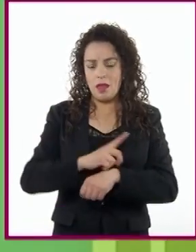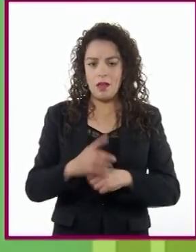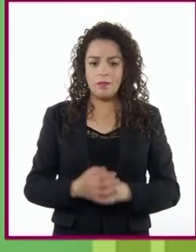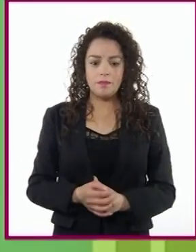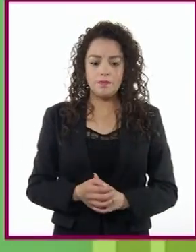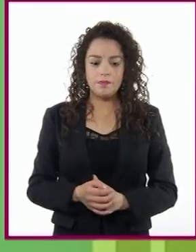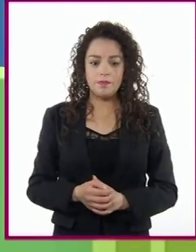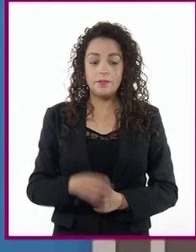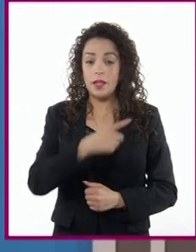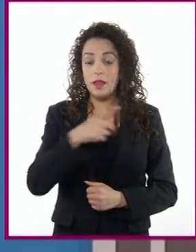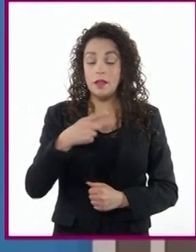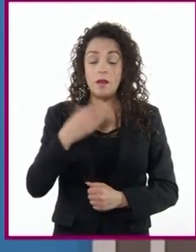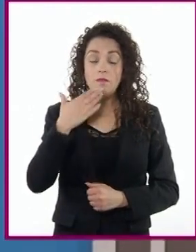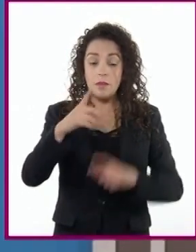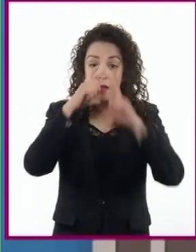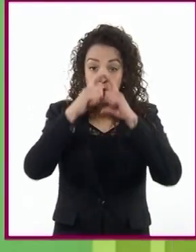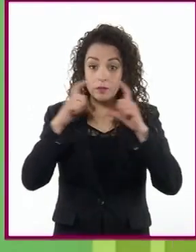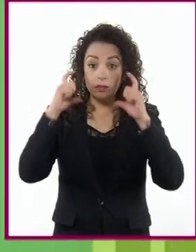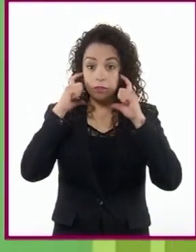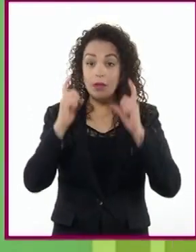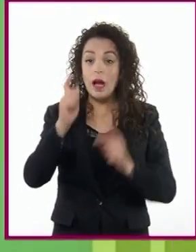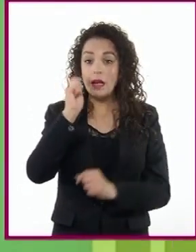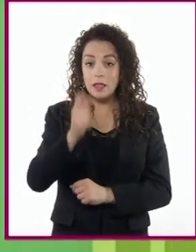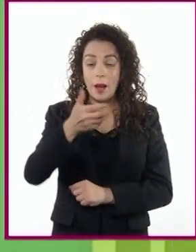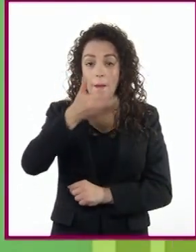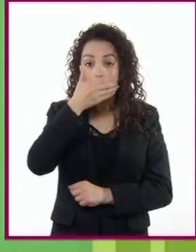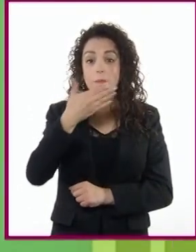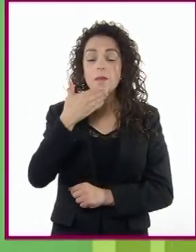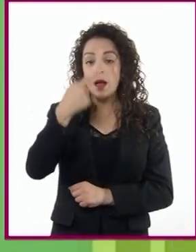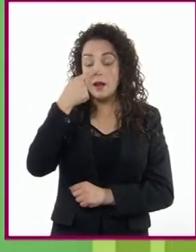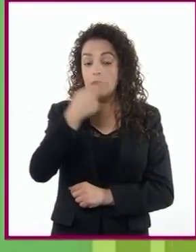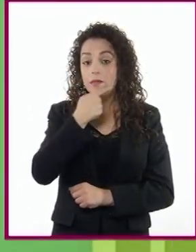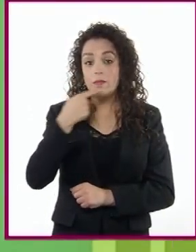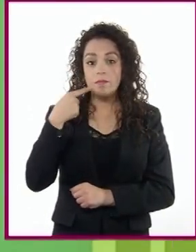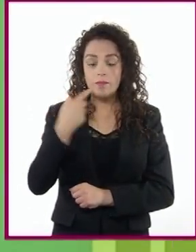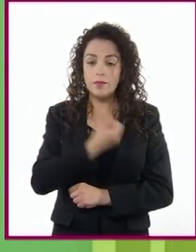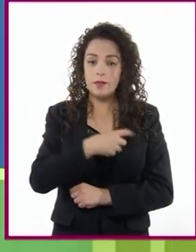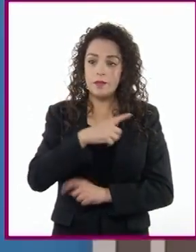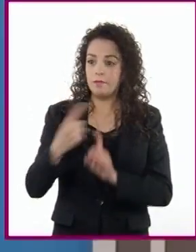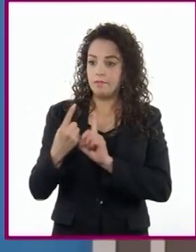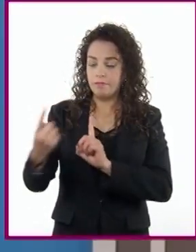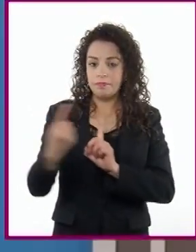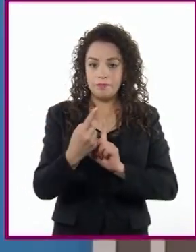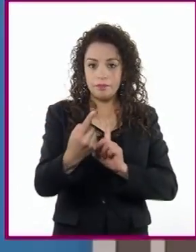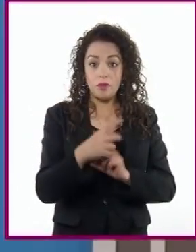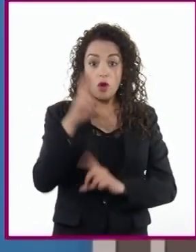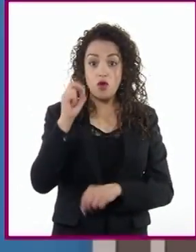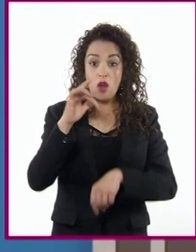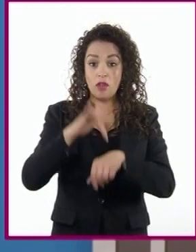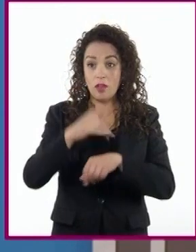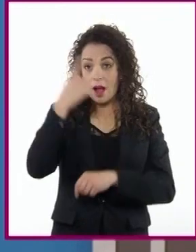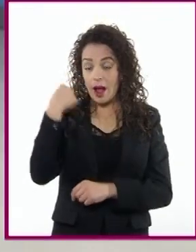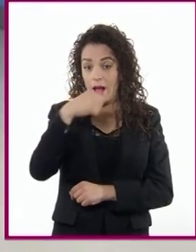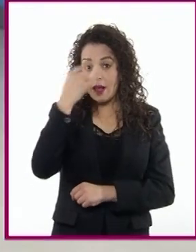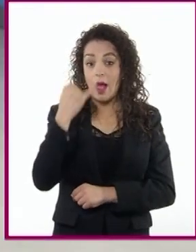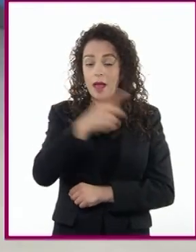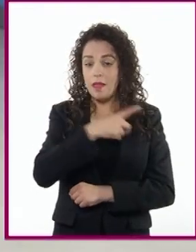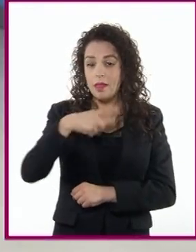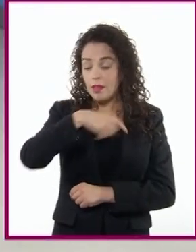decir, cubriendo nariz y boca. Mantener la sana distancia, procurar no tocarse el rostro y realizar el estornudo de